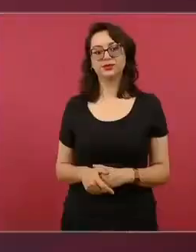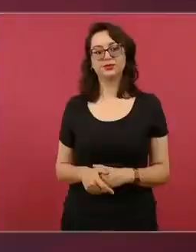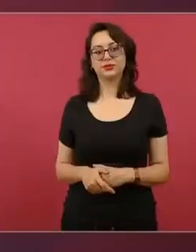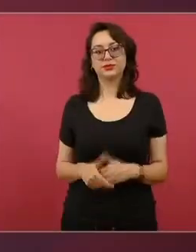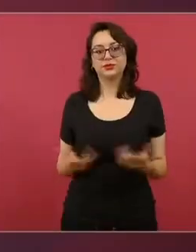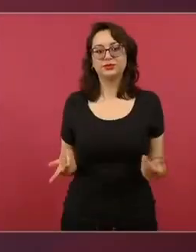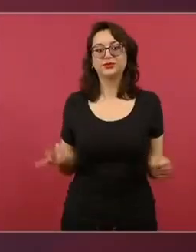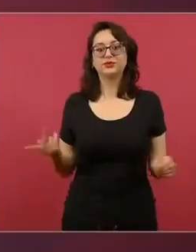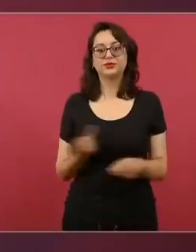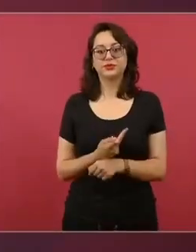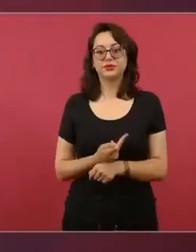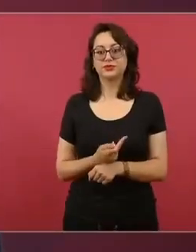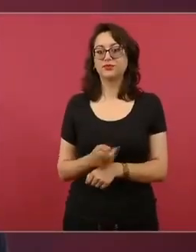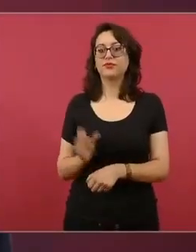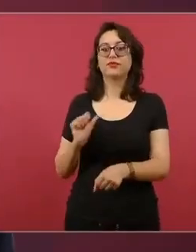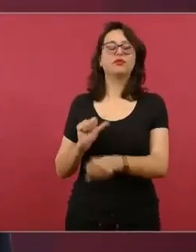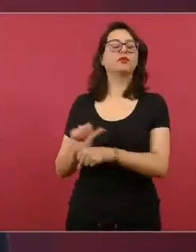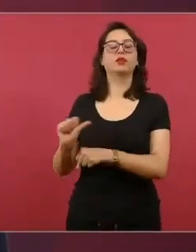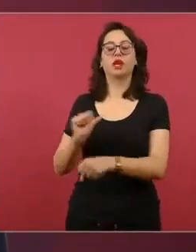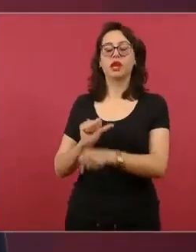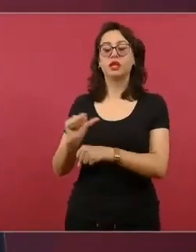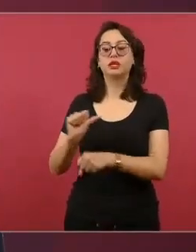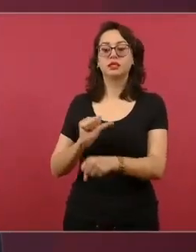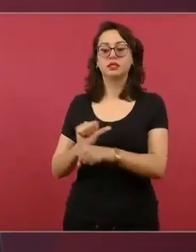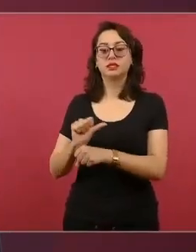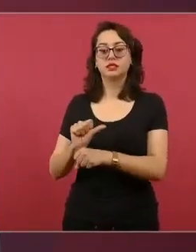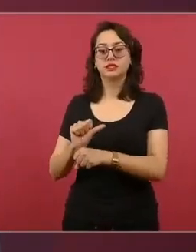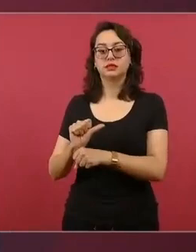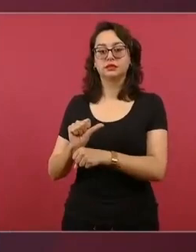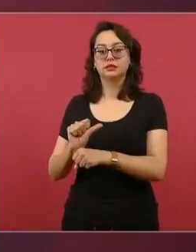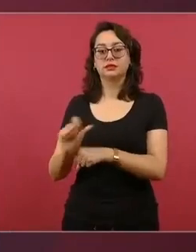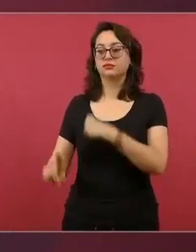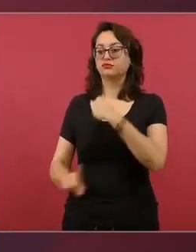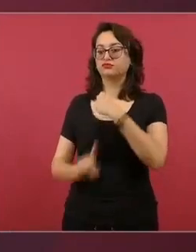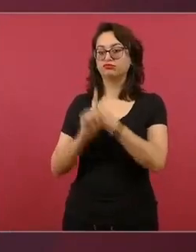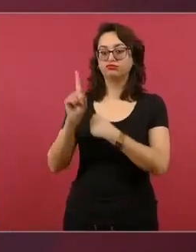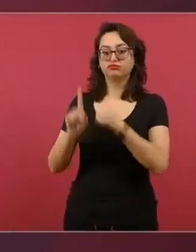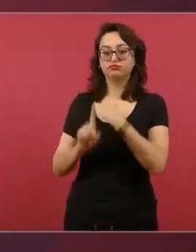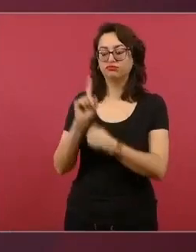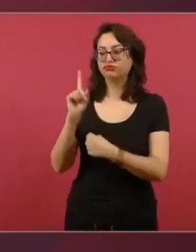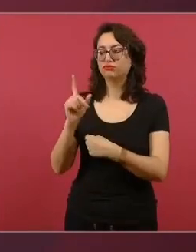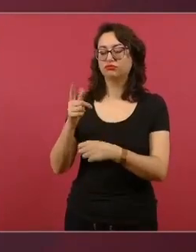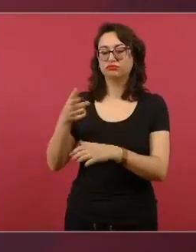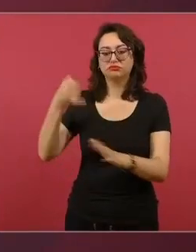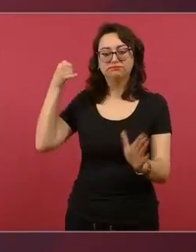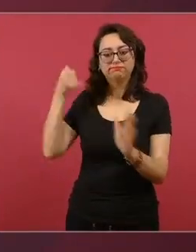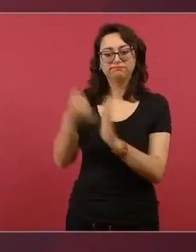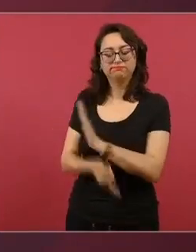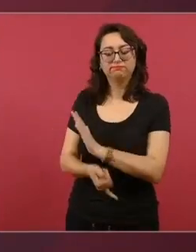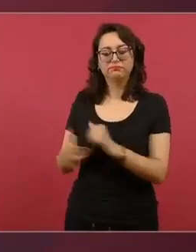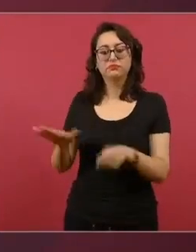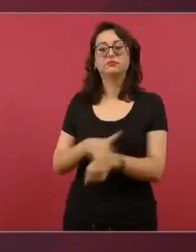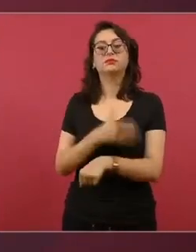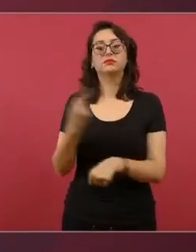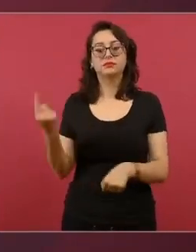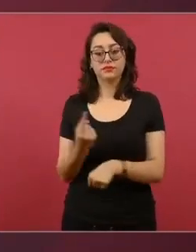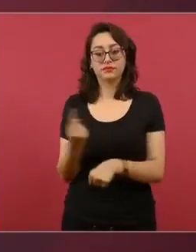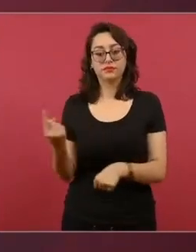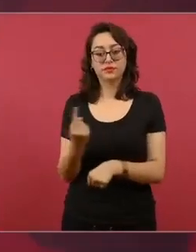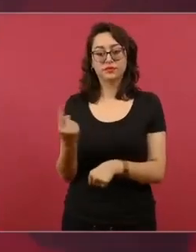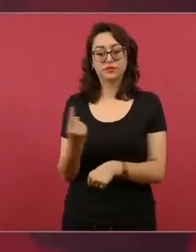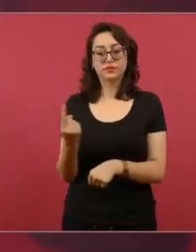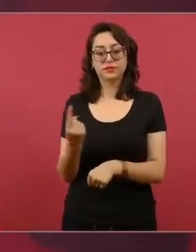¿Qué fue lo que sucedió en Argentina? ¿Por qué es tan profunda la crisis en Argentina?